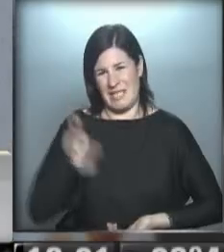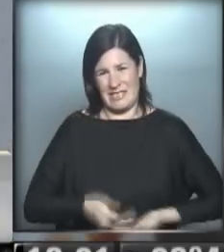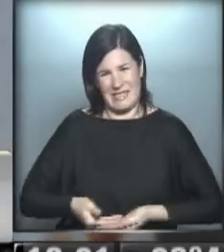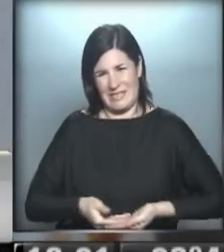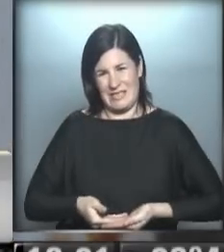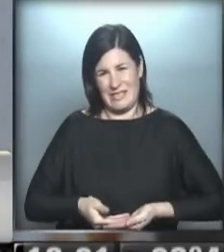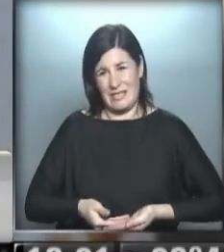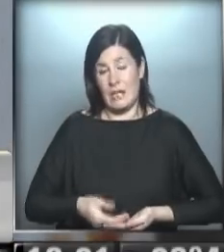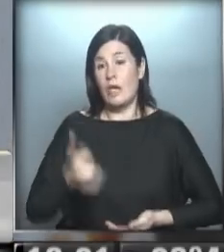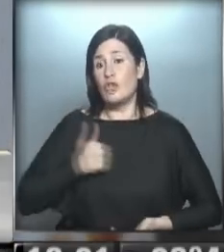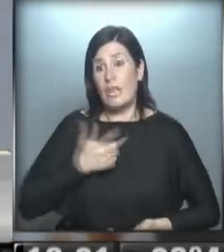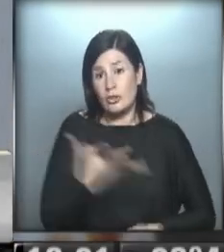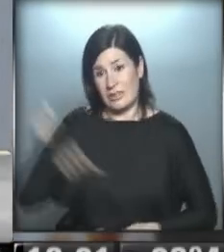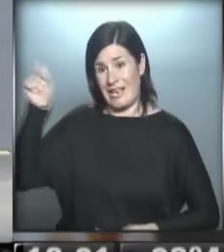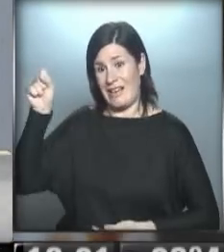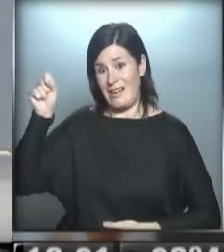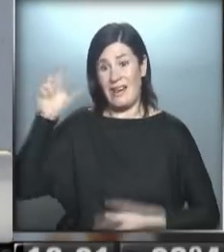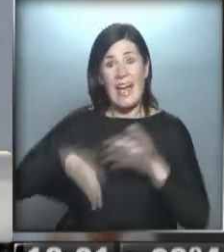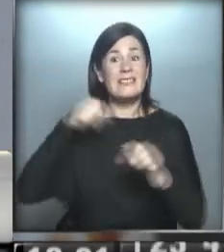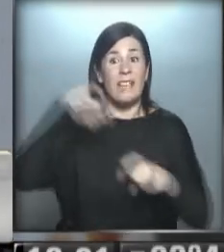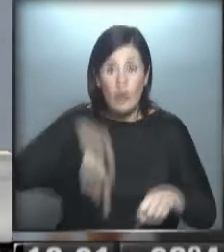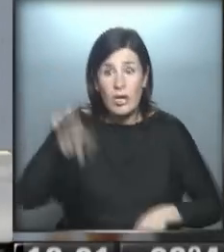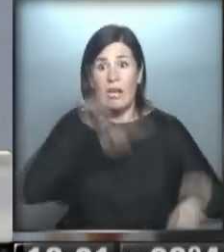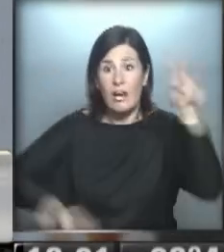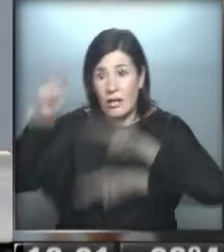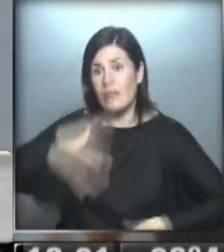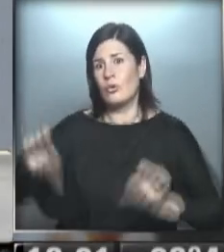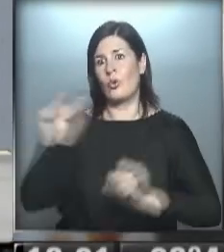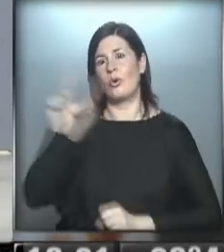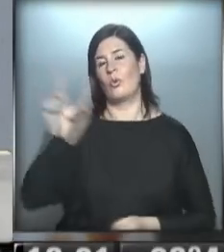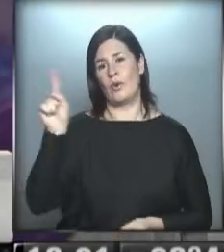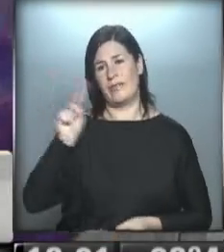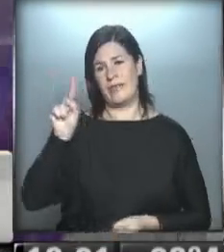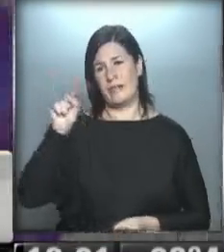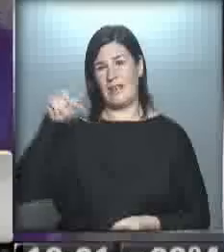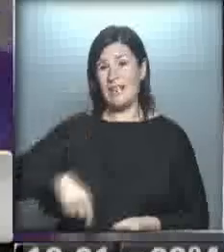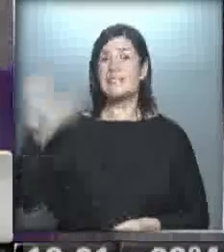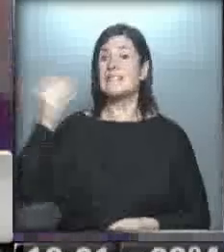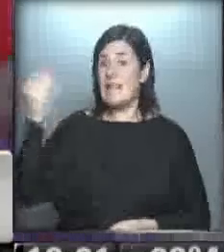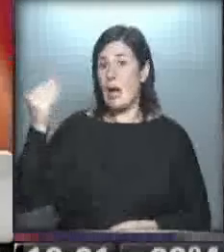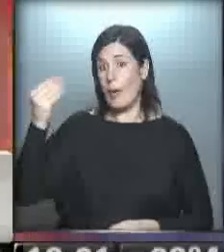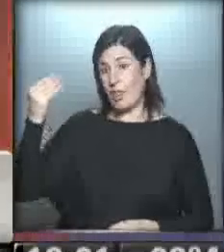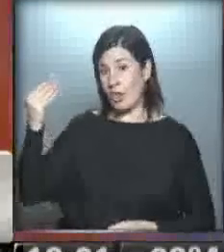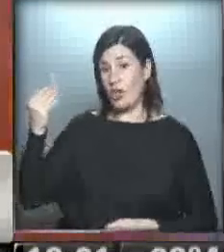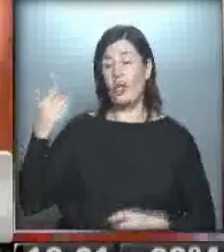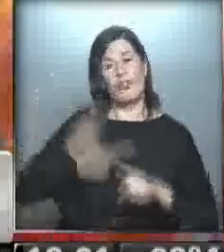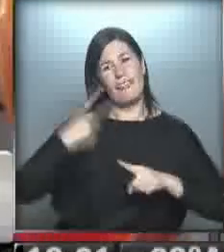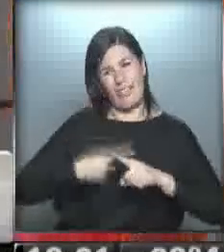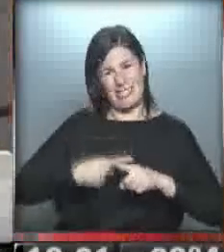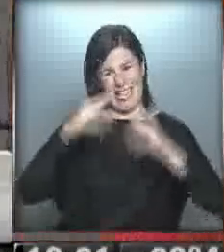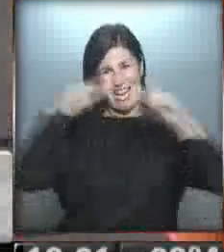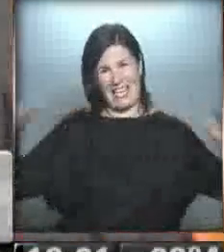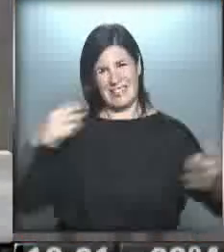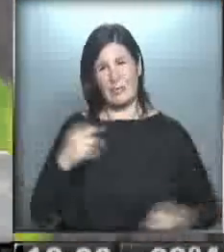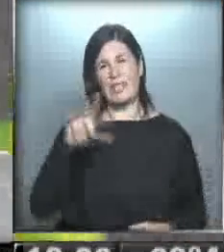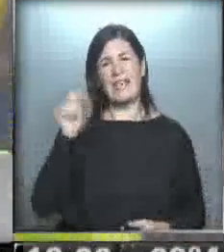represores y hasta hoy no pudo ser recuperada. Este sábado hubo celebración en la casa porque Clara Anaí